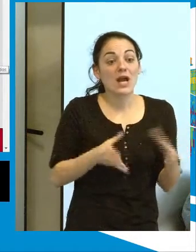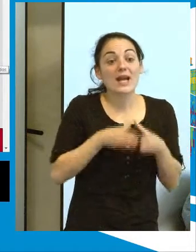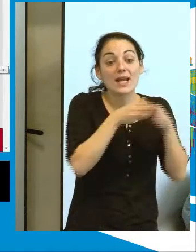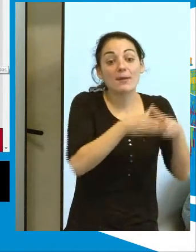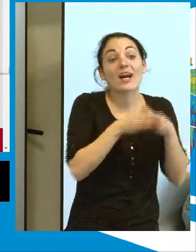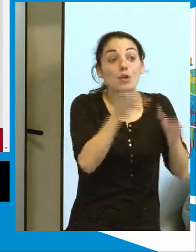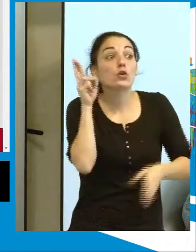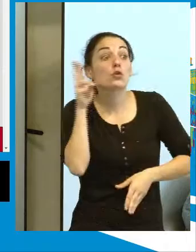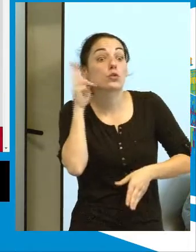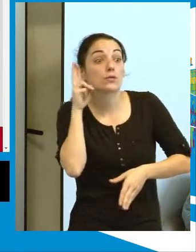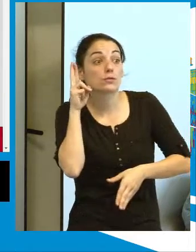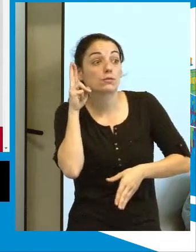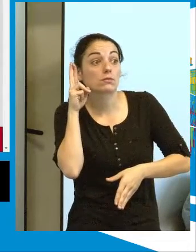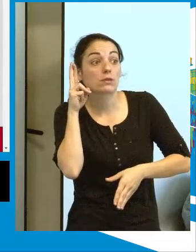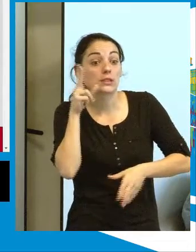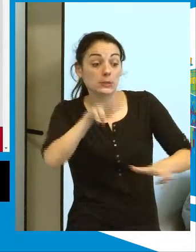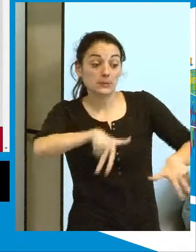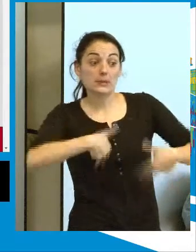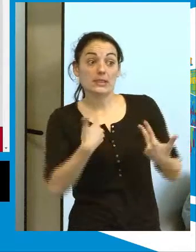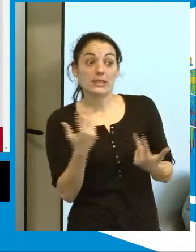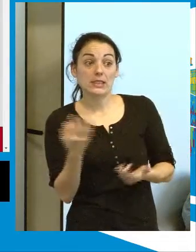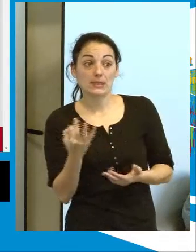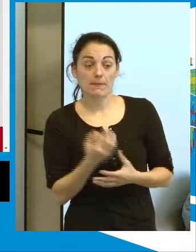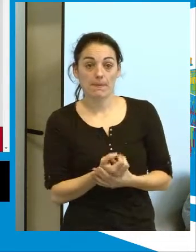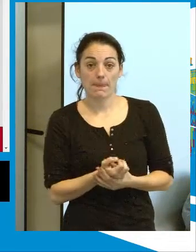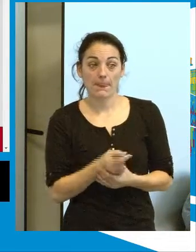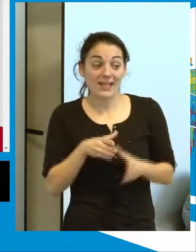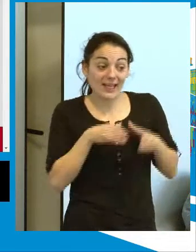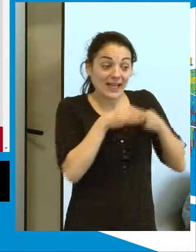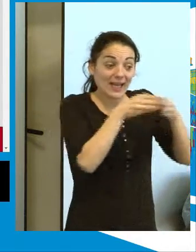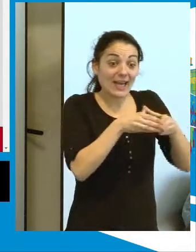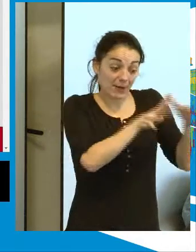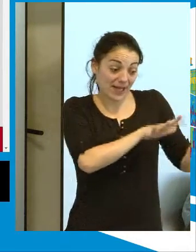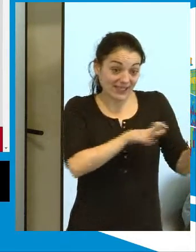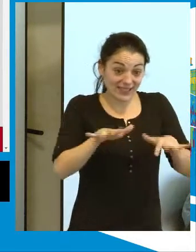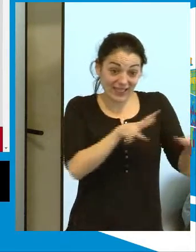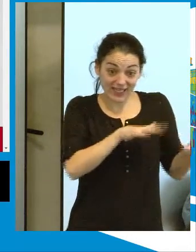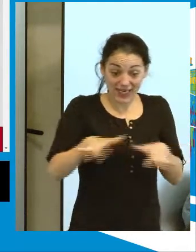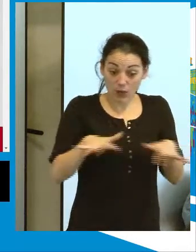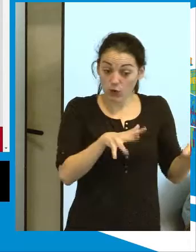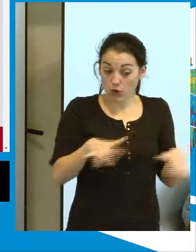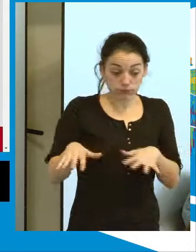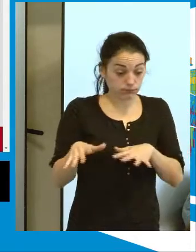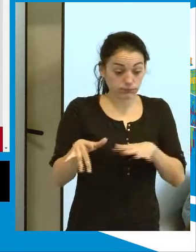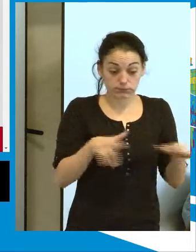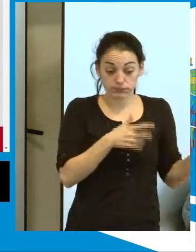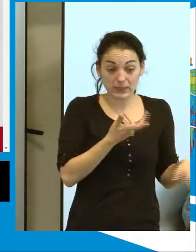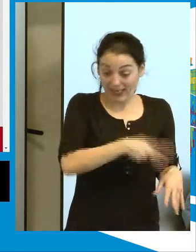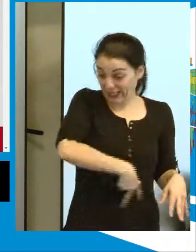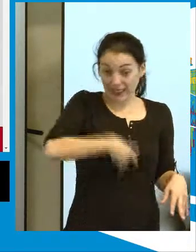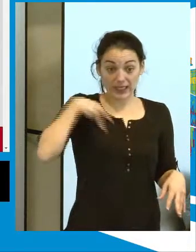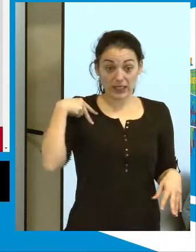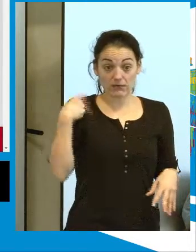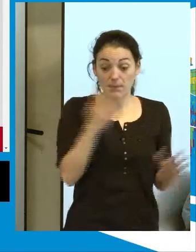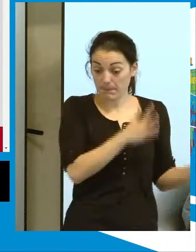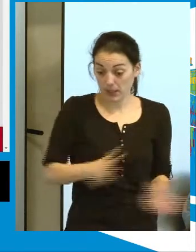con sonidos, que lo que nos va a permitir es navegar con un teclado de barrido. Y vamos a interactuar con